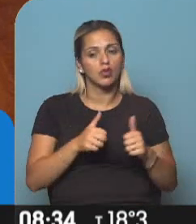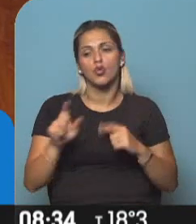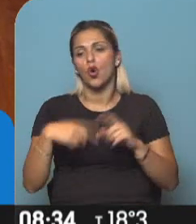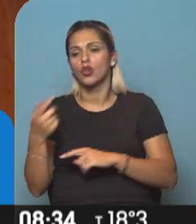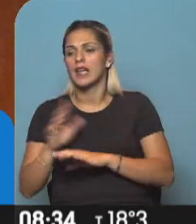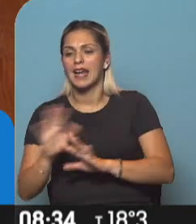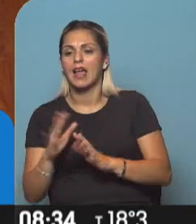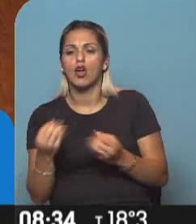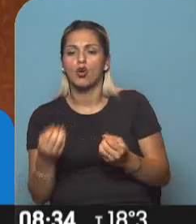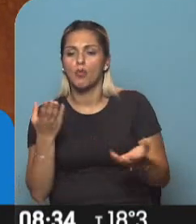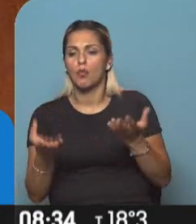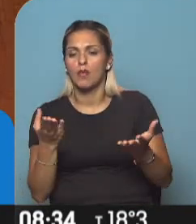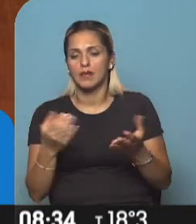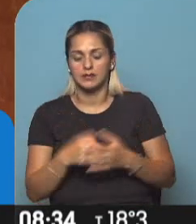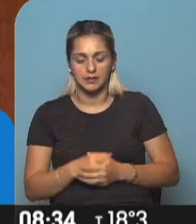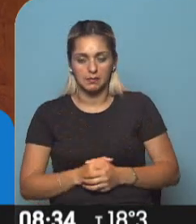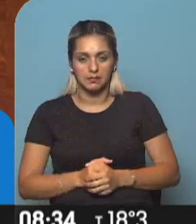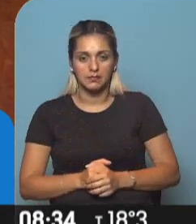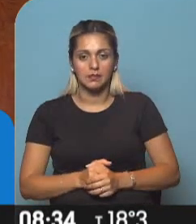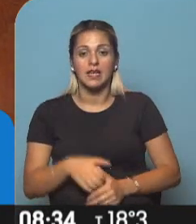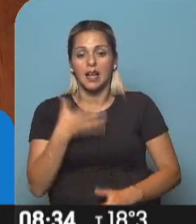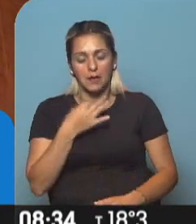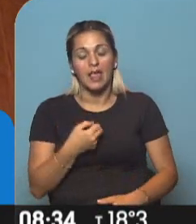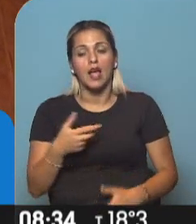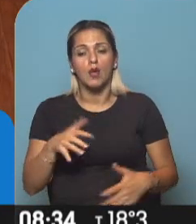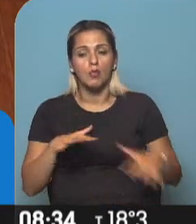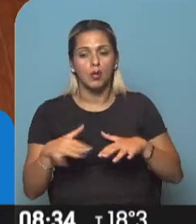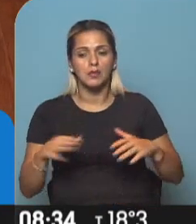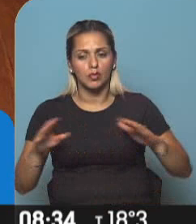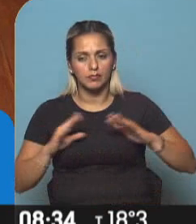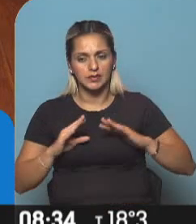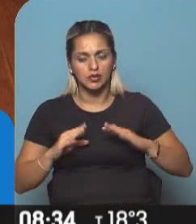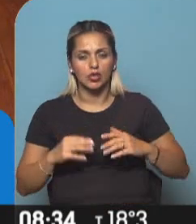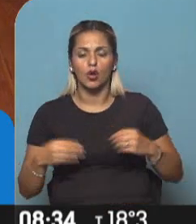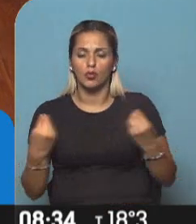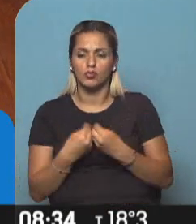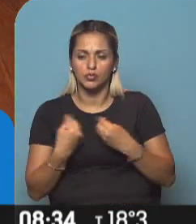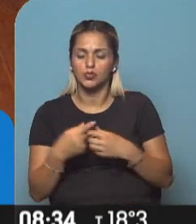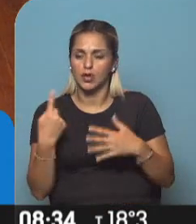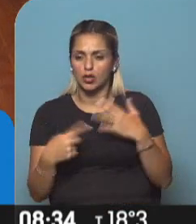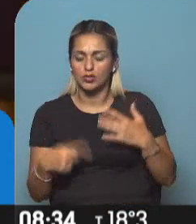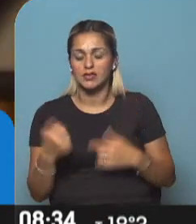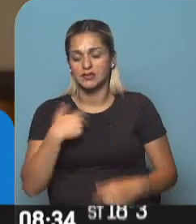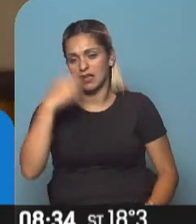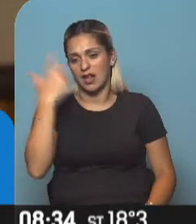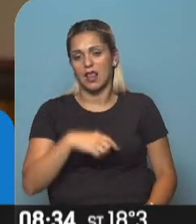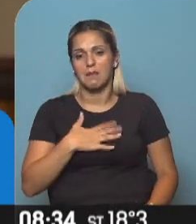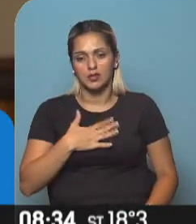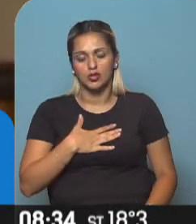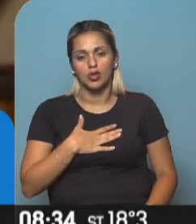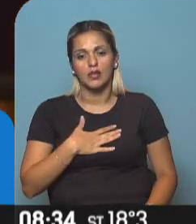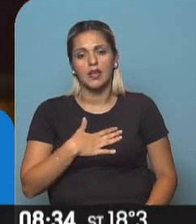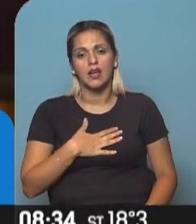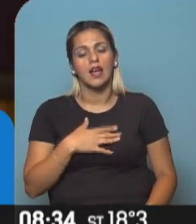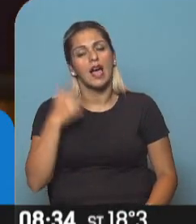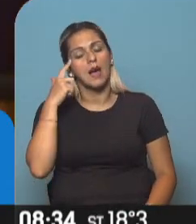ves la verdad que la actividad física impacta en muchos aspectos en la persona no solo a veces uno